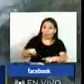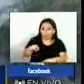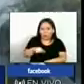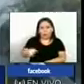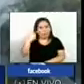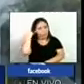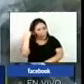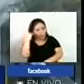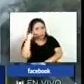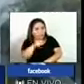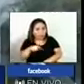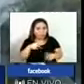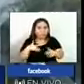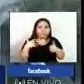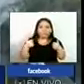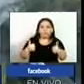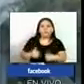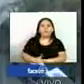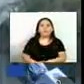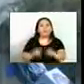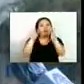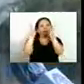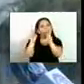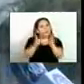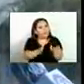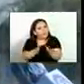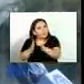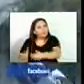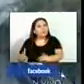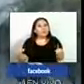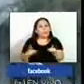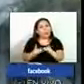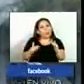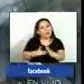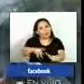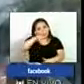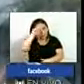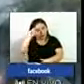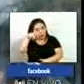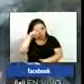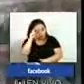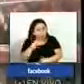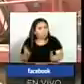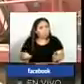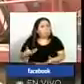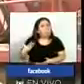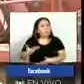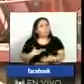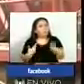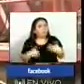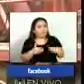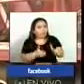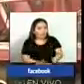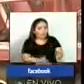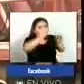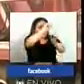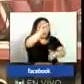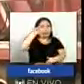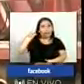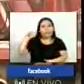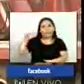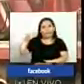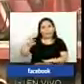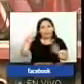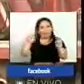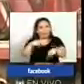el bienestar de la población. En otros temas el funcionario destacó el trabajo que han realizado como institución en la administración del presidente